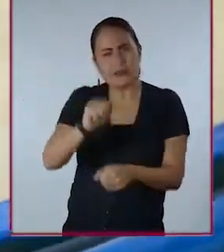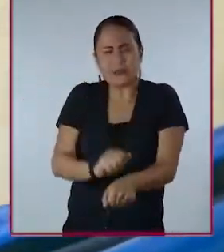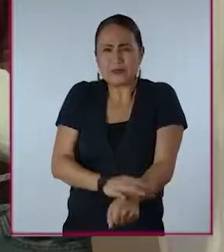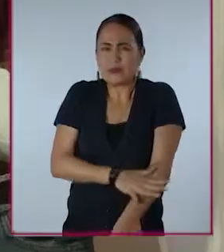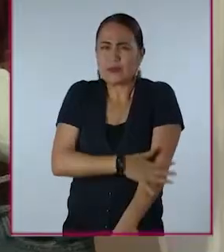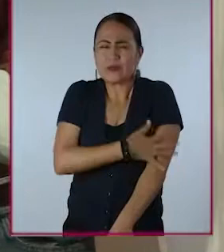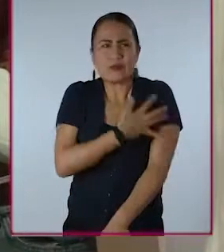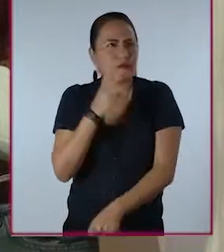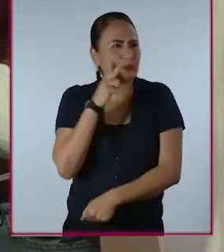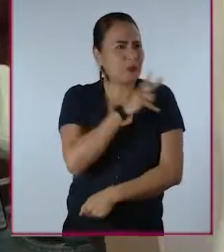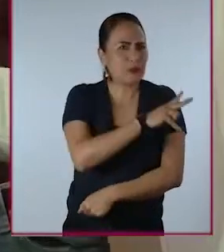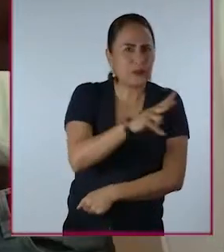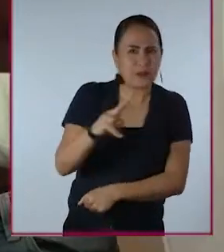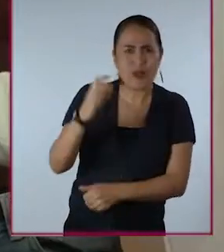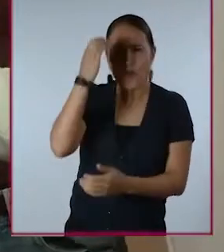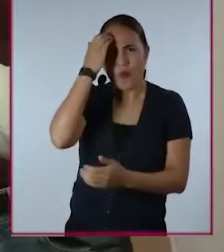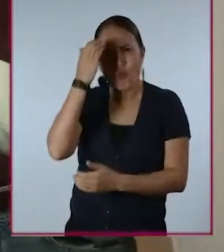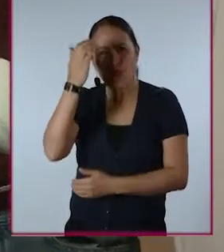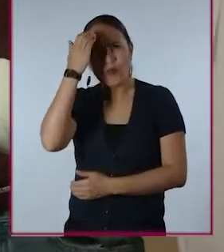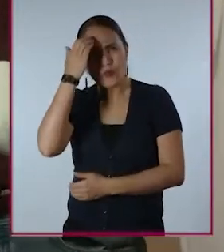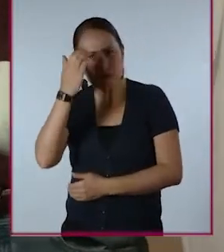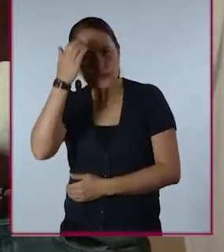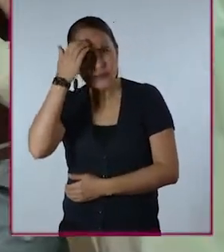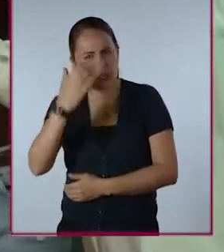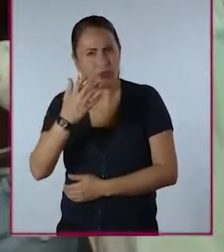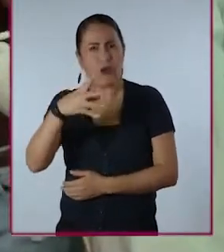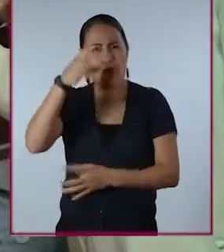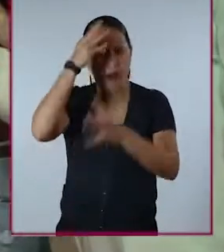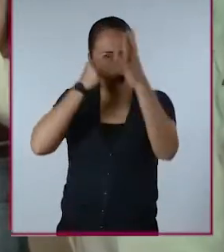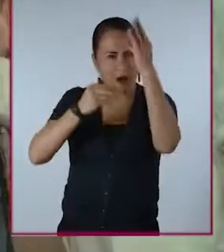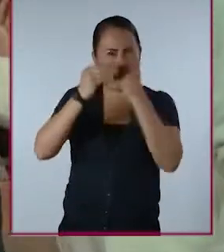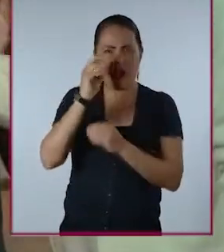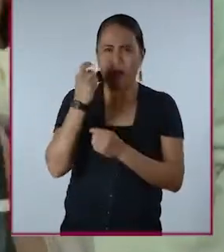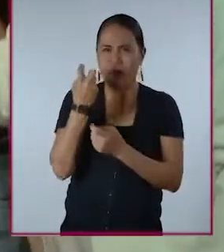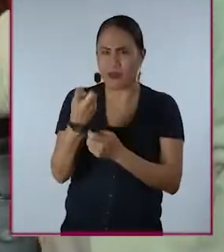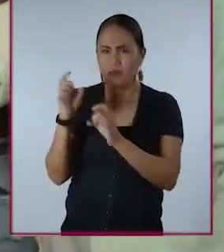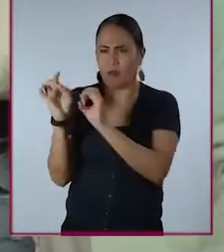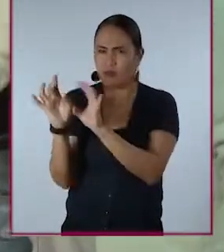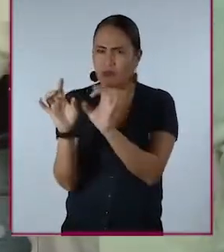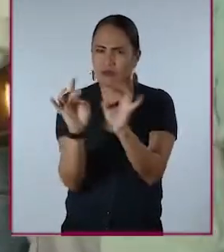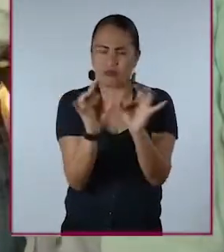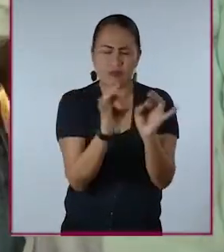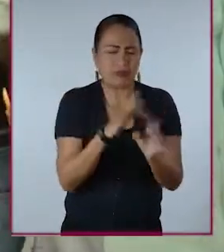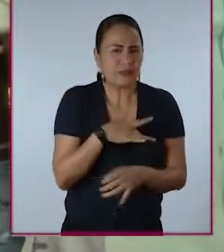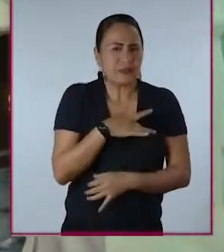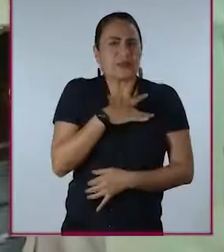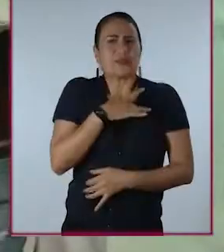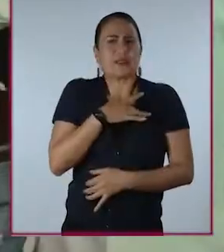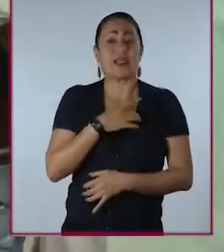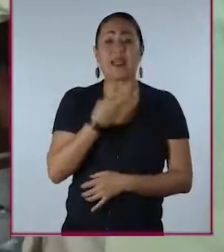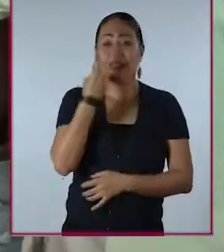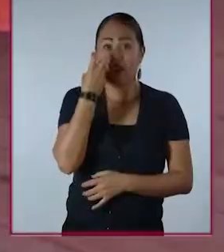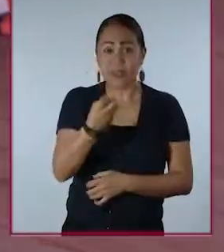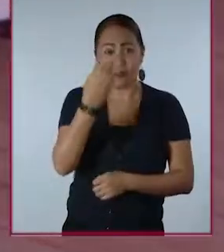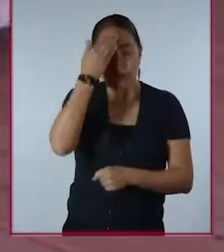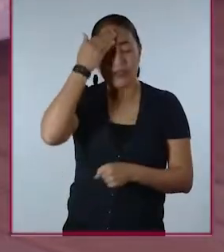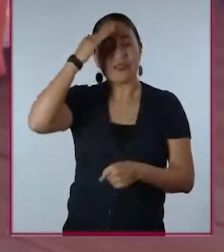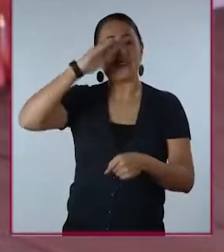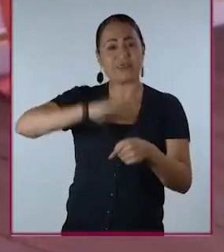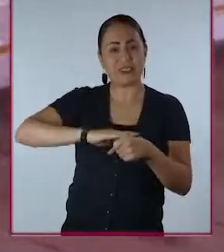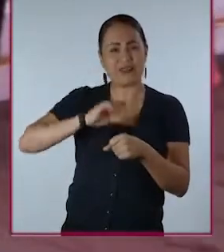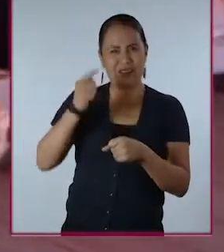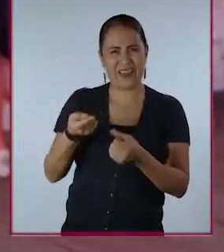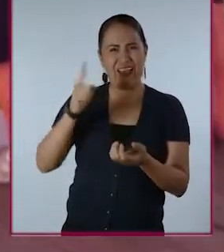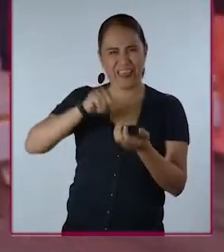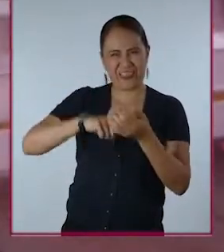emociones percibidas, el conocimiento generado, cada acontecimiento significativo queda registrado como imágenes